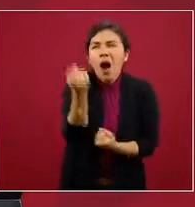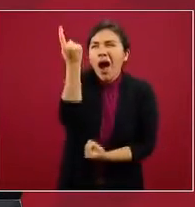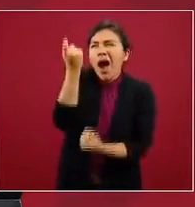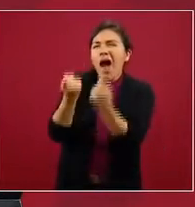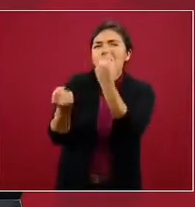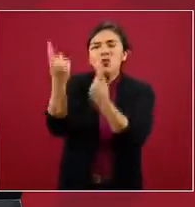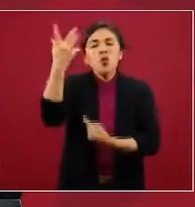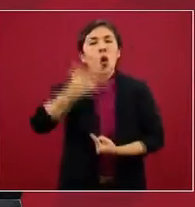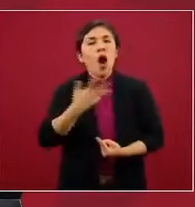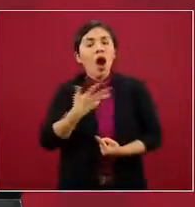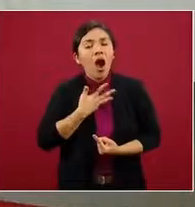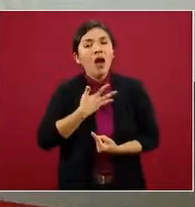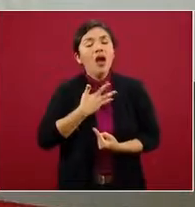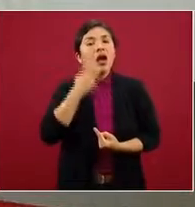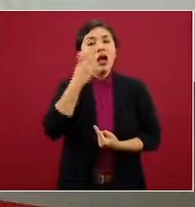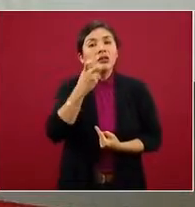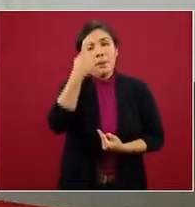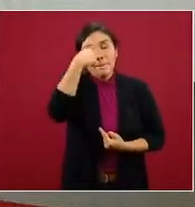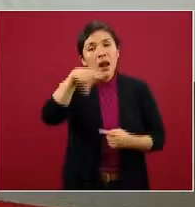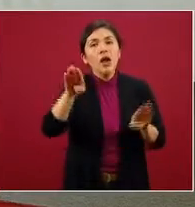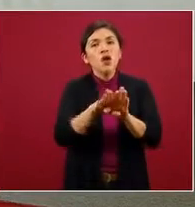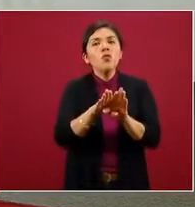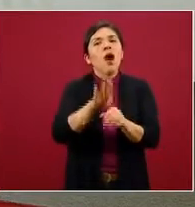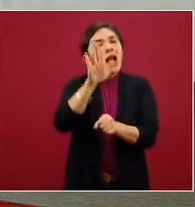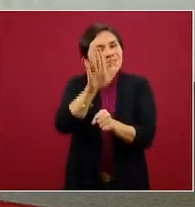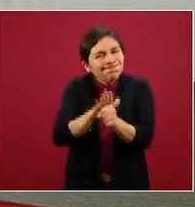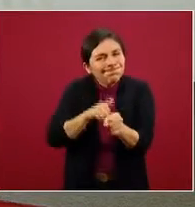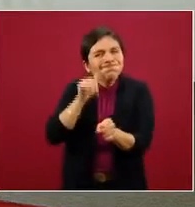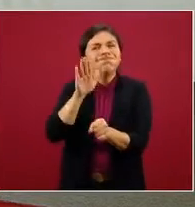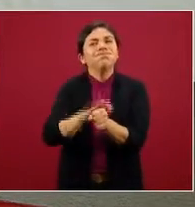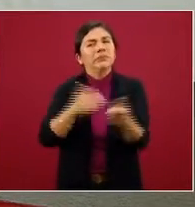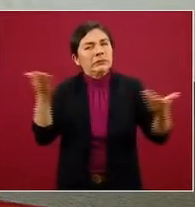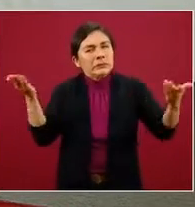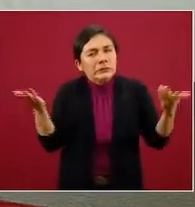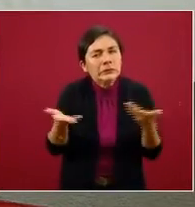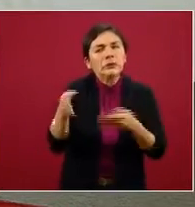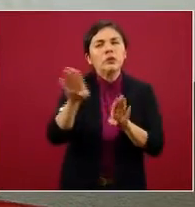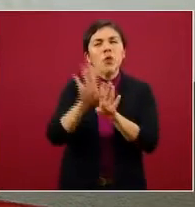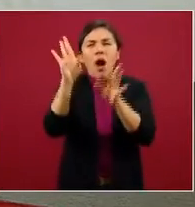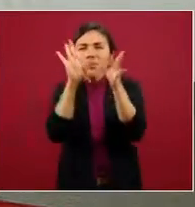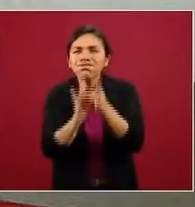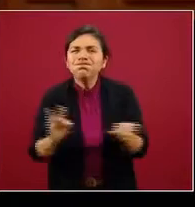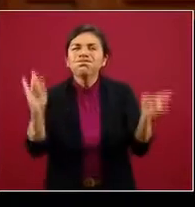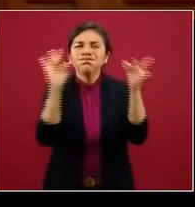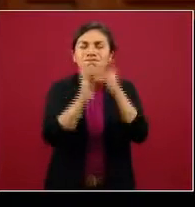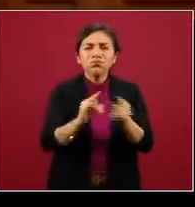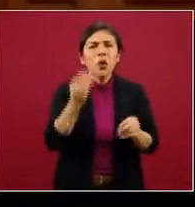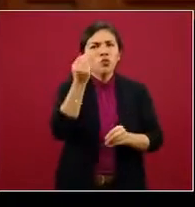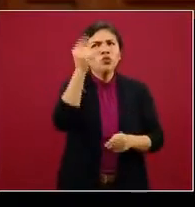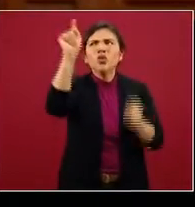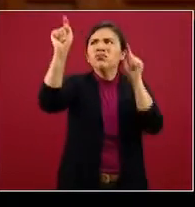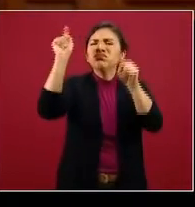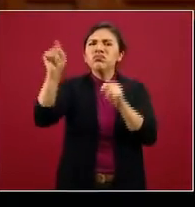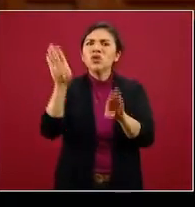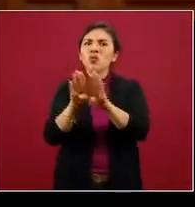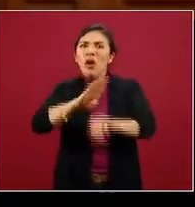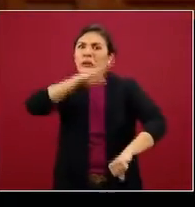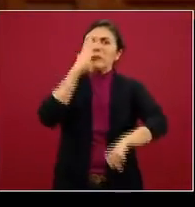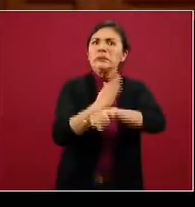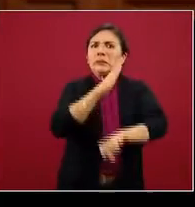de mitigación basado en la persuasión, en muchos países se utilizó la coerción por